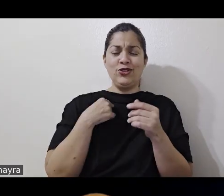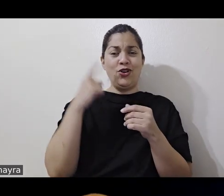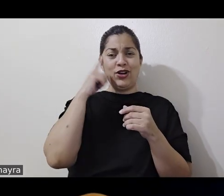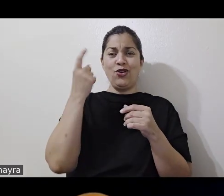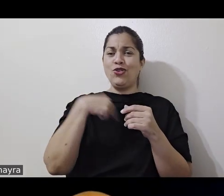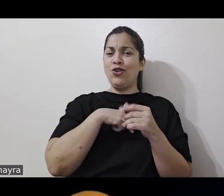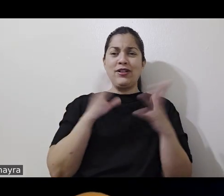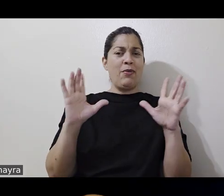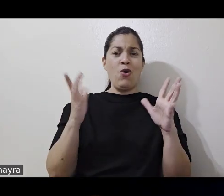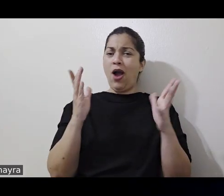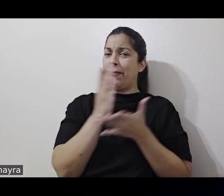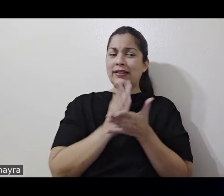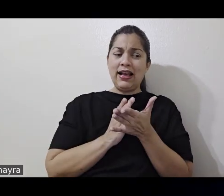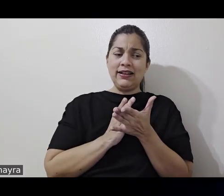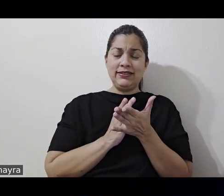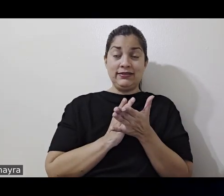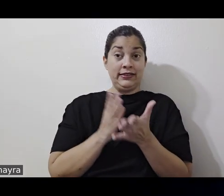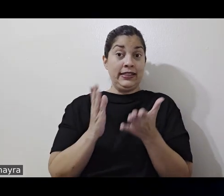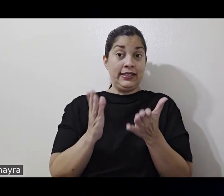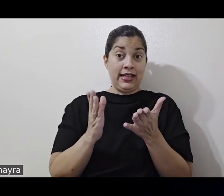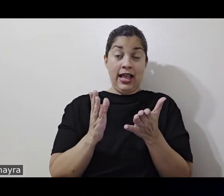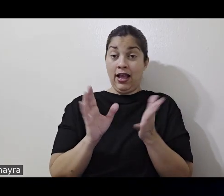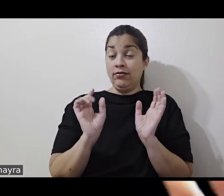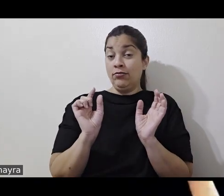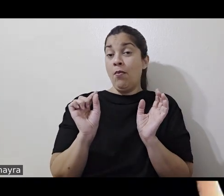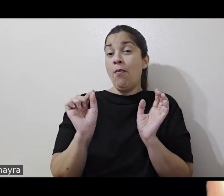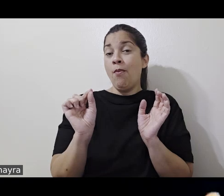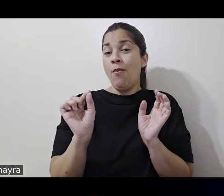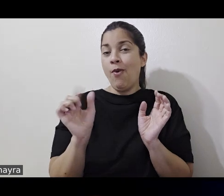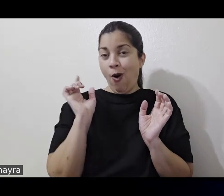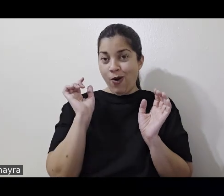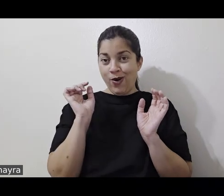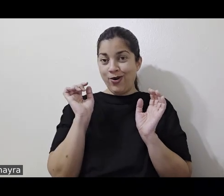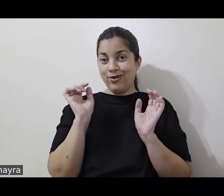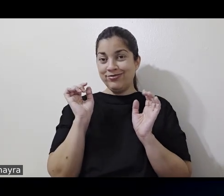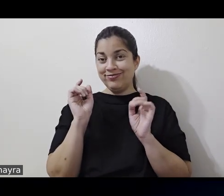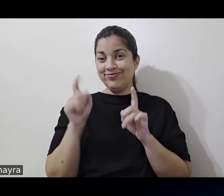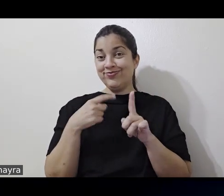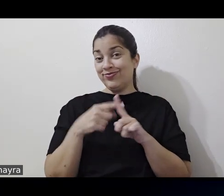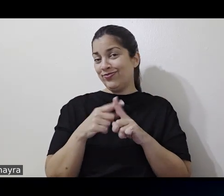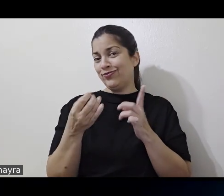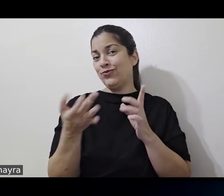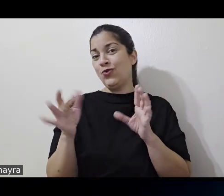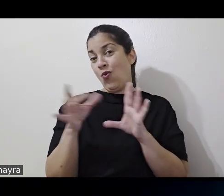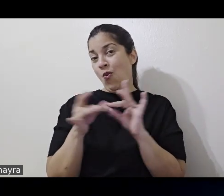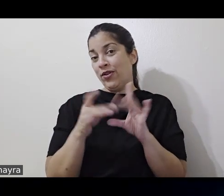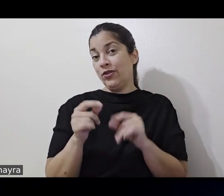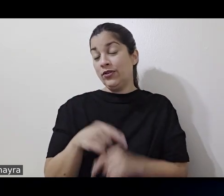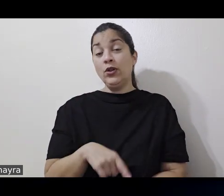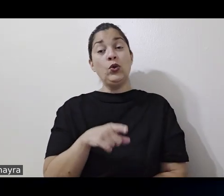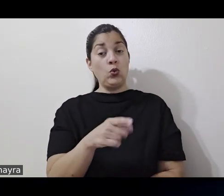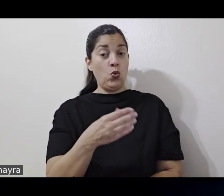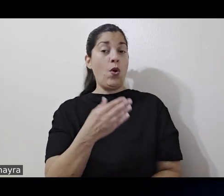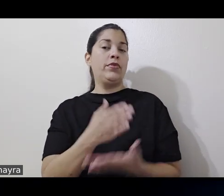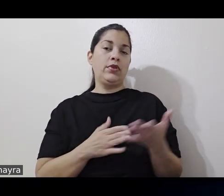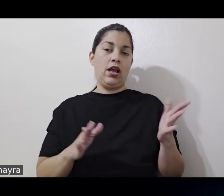quedado a mitad o quizás tocando un poquito de algunos de los cuentos. Bueno, te quedaste tú a mitad.